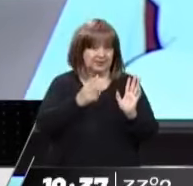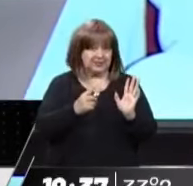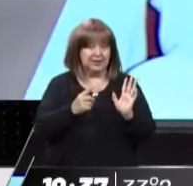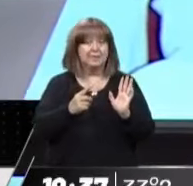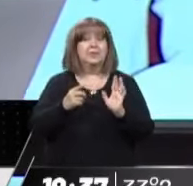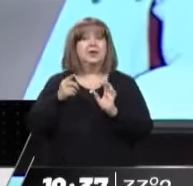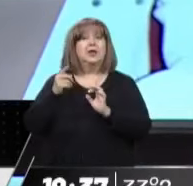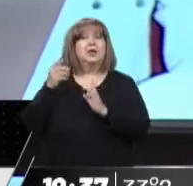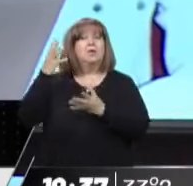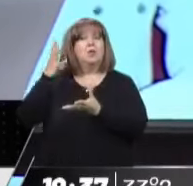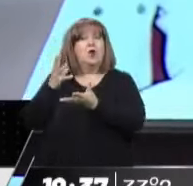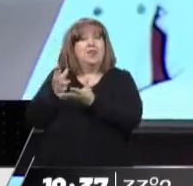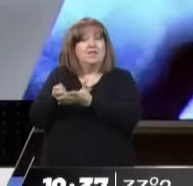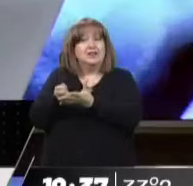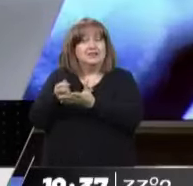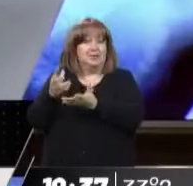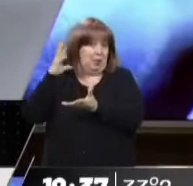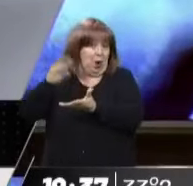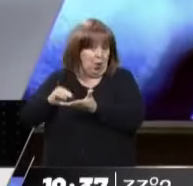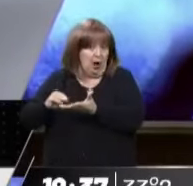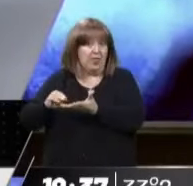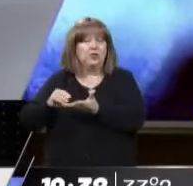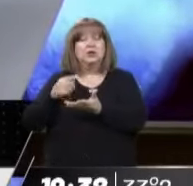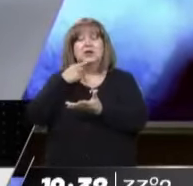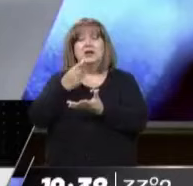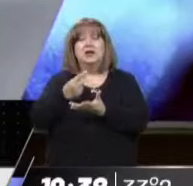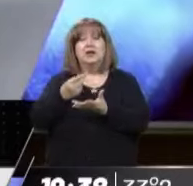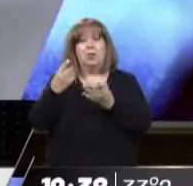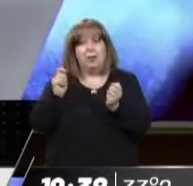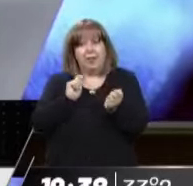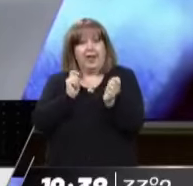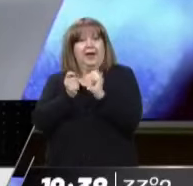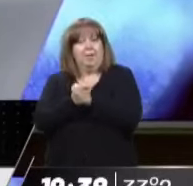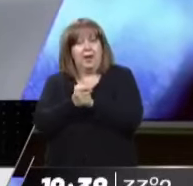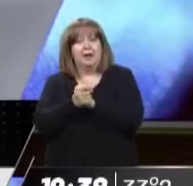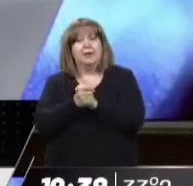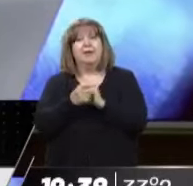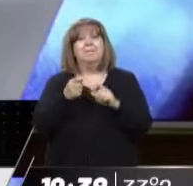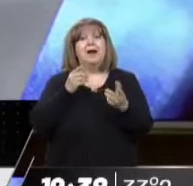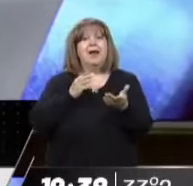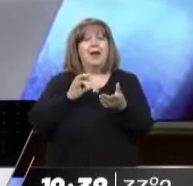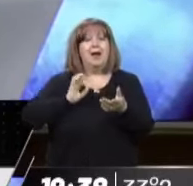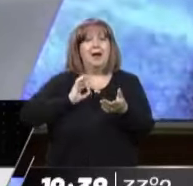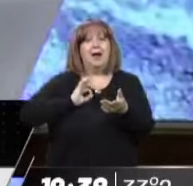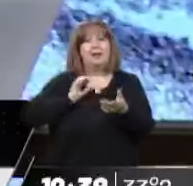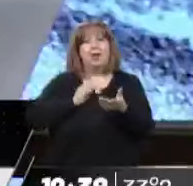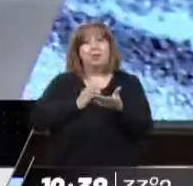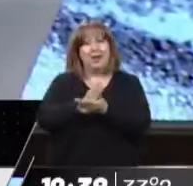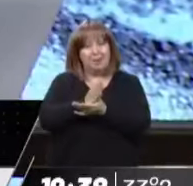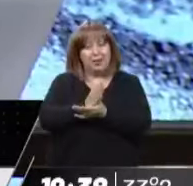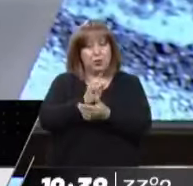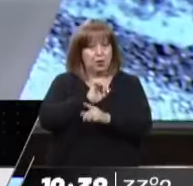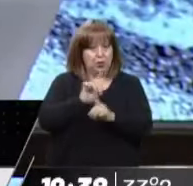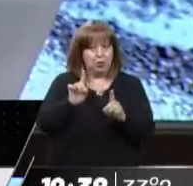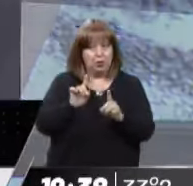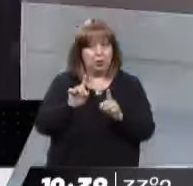un cambio de calificación para no llegar a la prisión perpetua. Pero por ahora esa posibilidad no se ha dado, no se